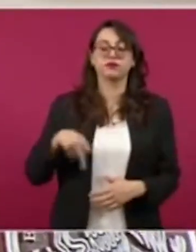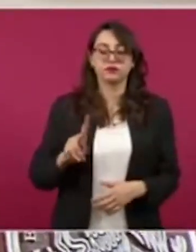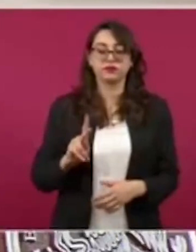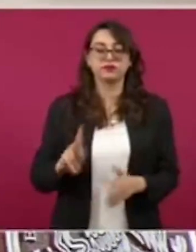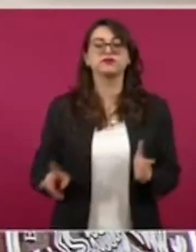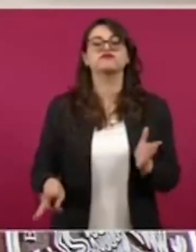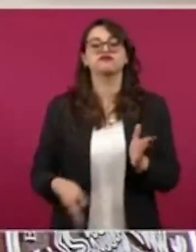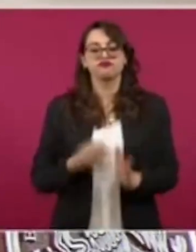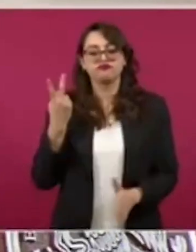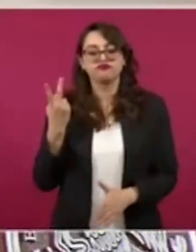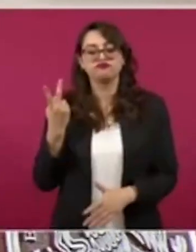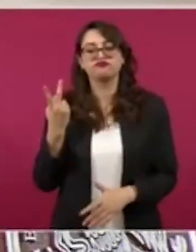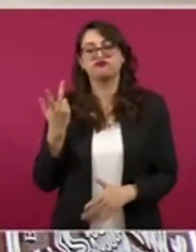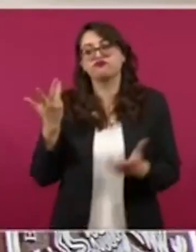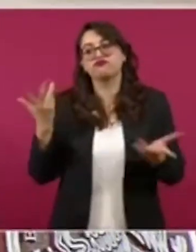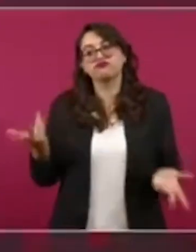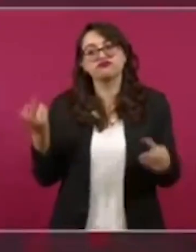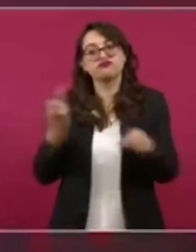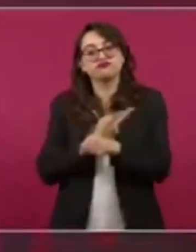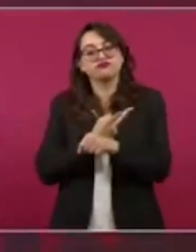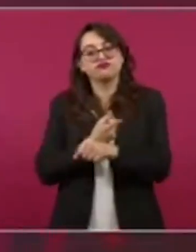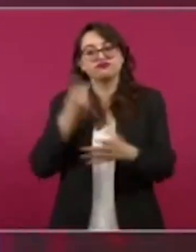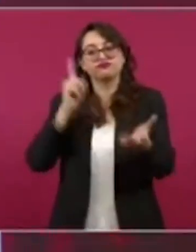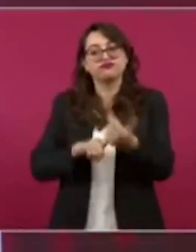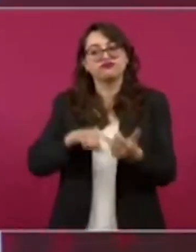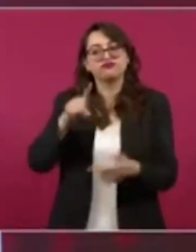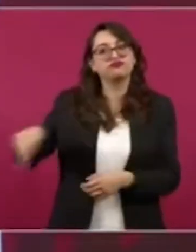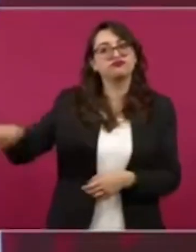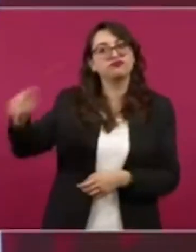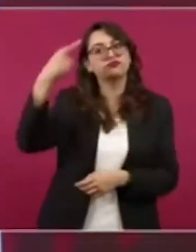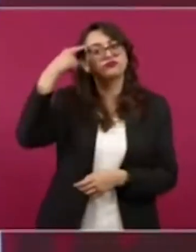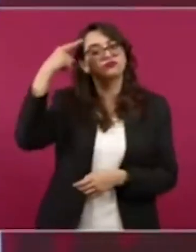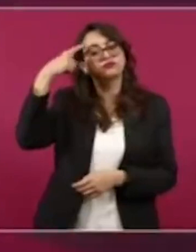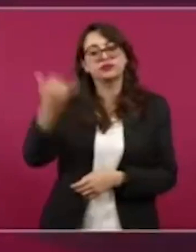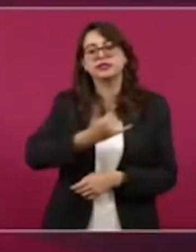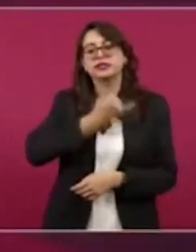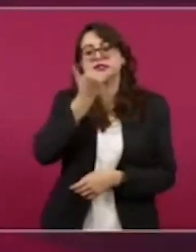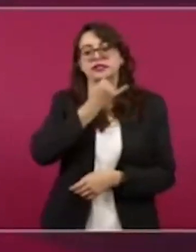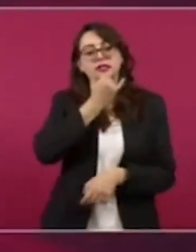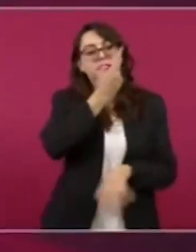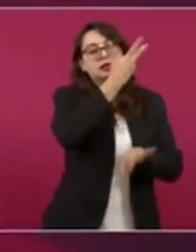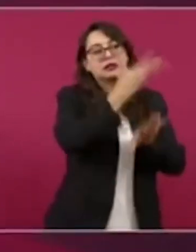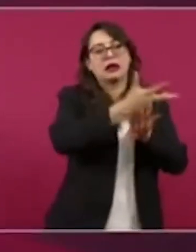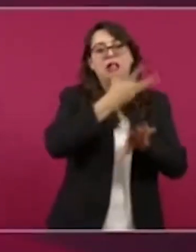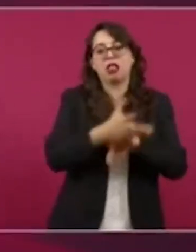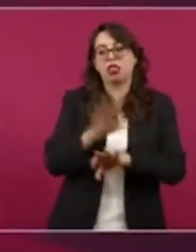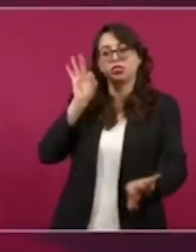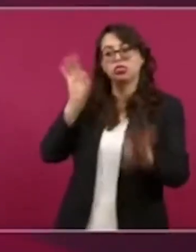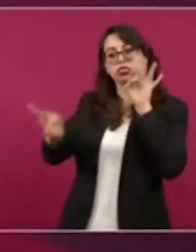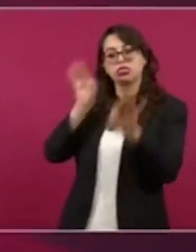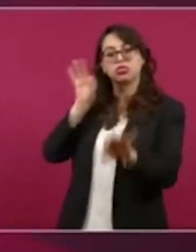que AMLO llamó usurpadora a Dina Boluarte. Además, afirmó que en México no le entregaría la presidencia de la